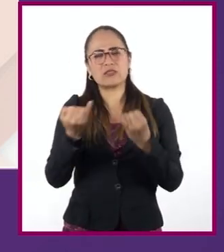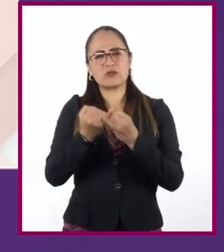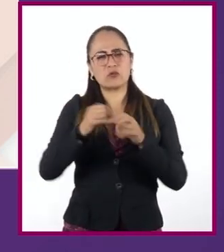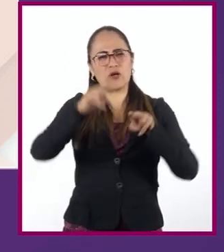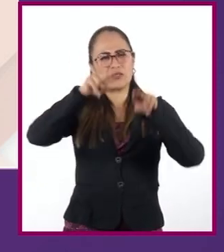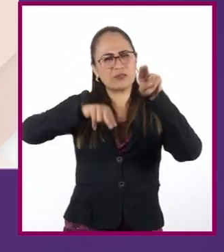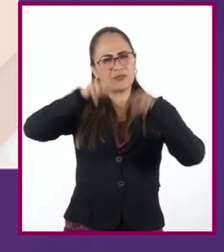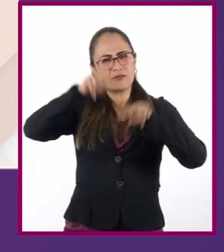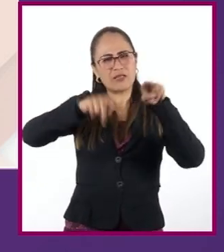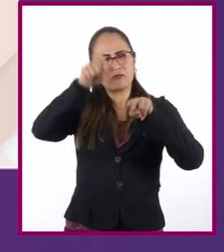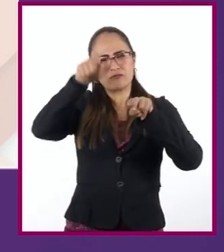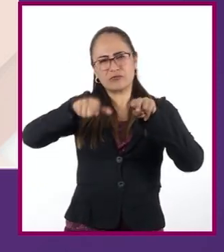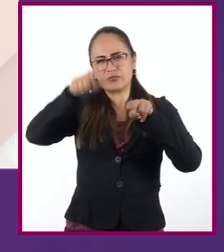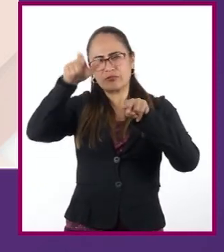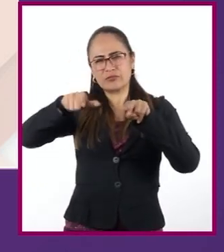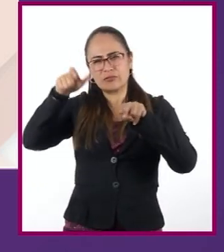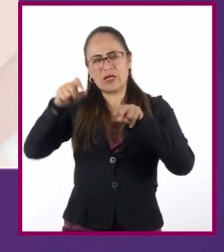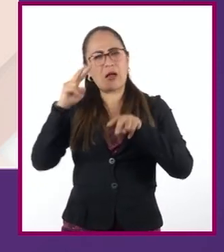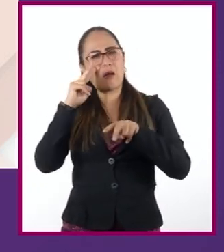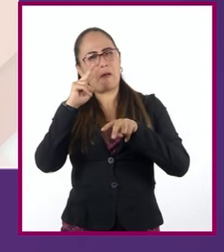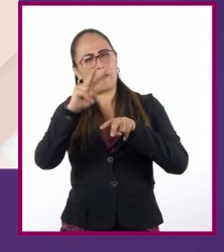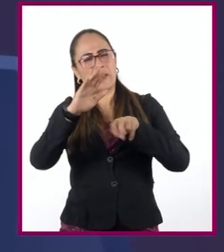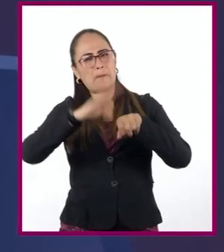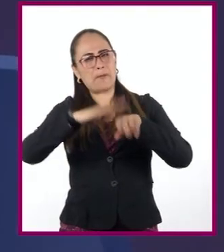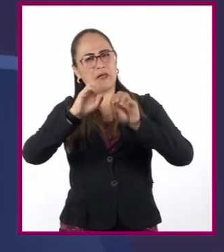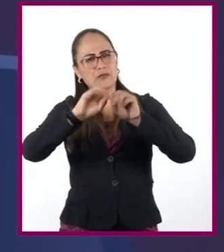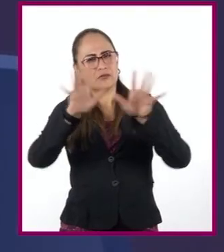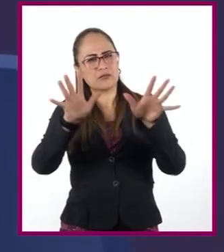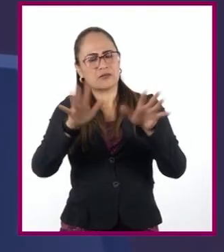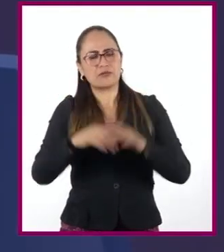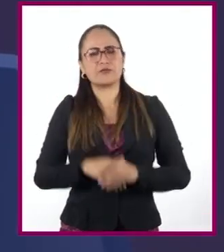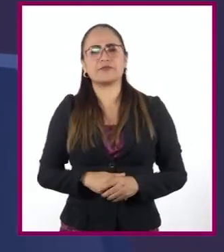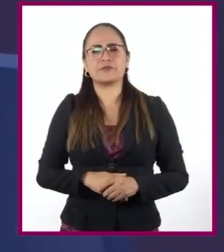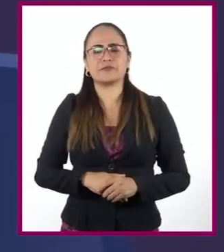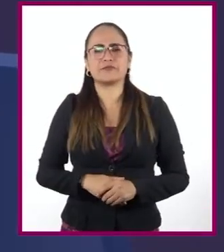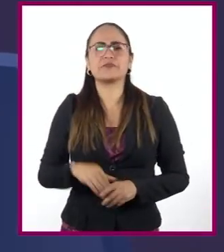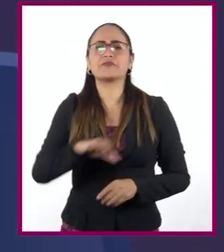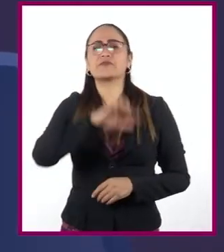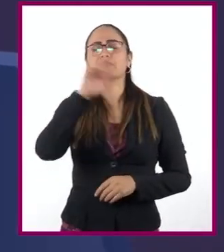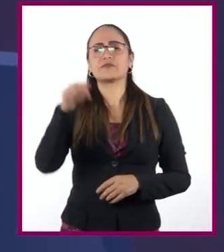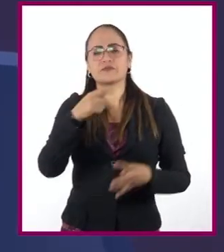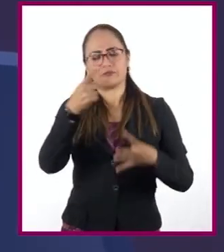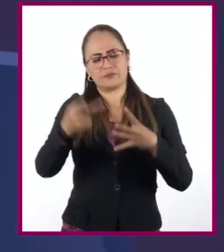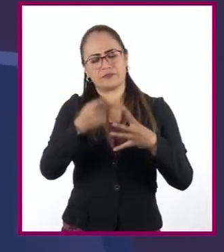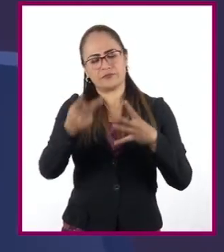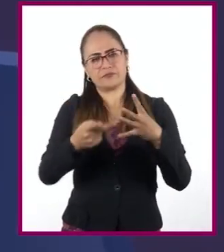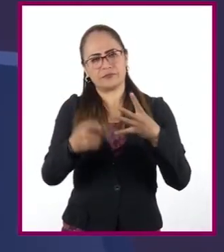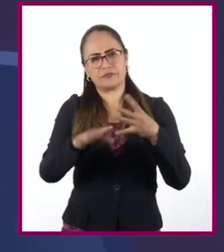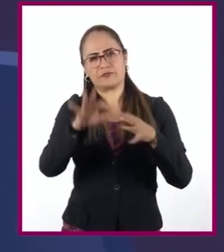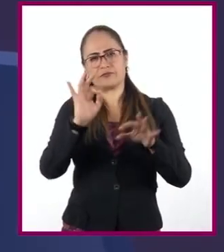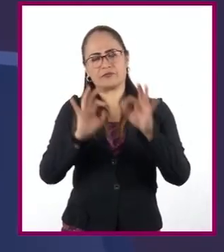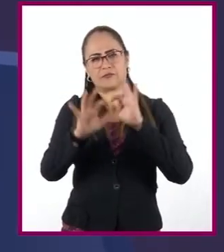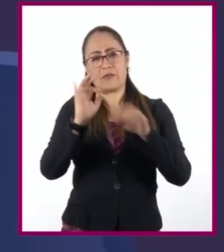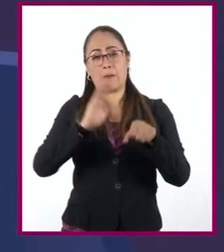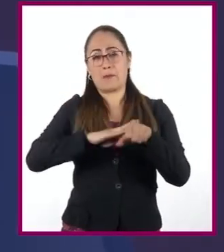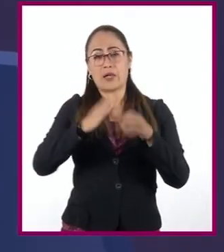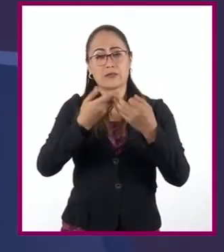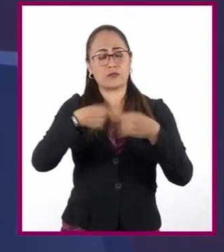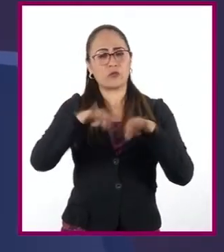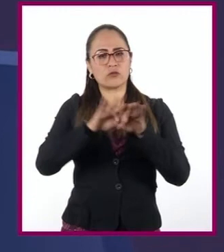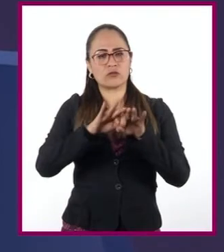barras que hicieron más visuales los resultados. Luego las preguntas que seleccionaron como las más